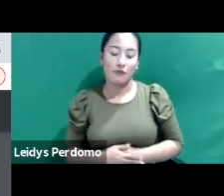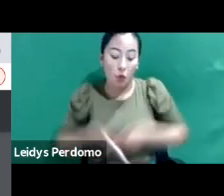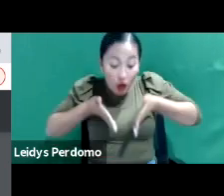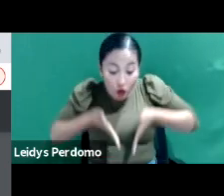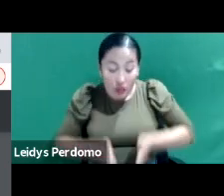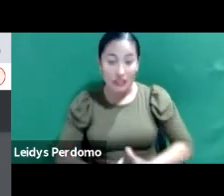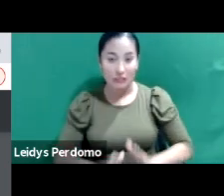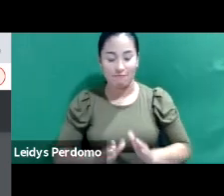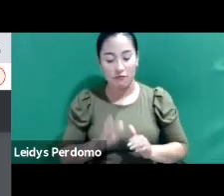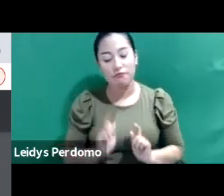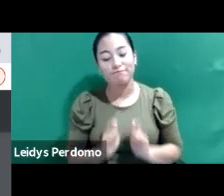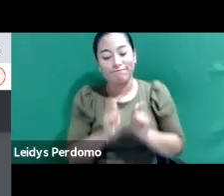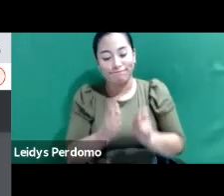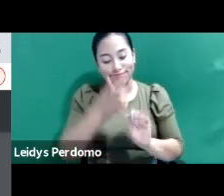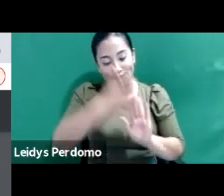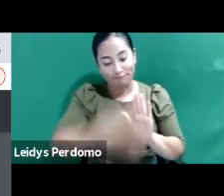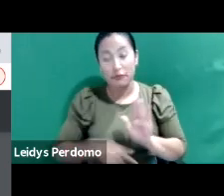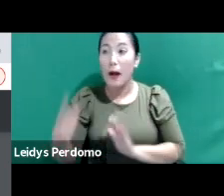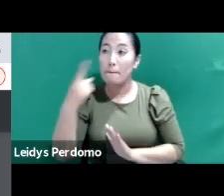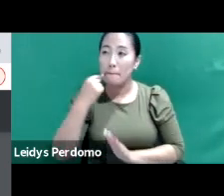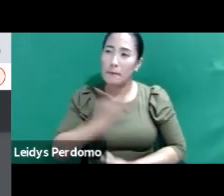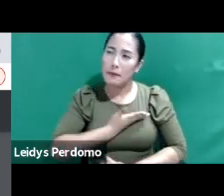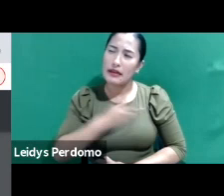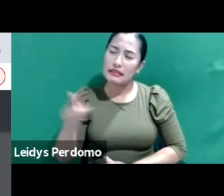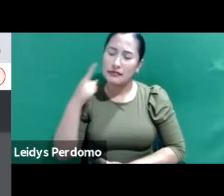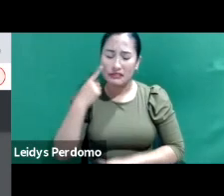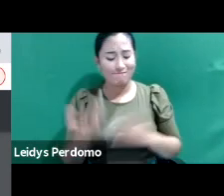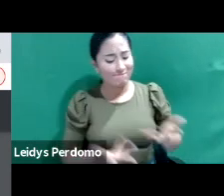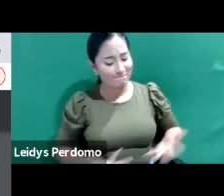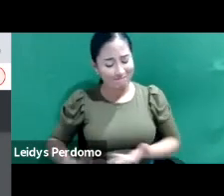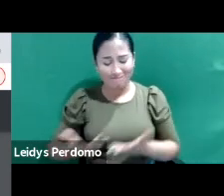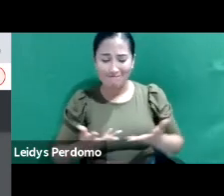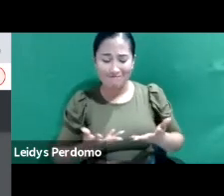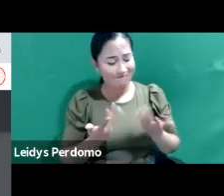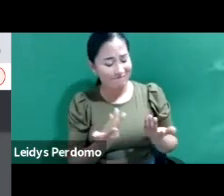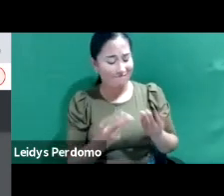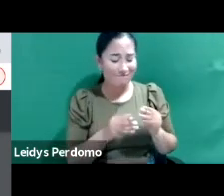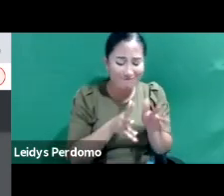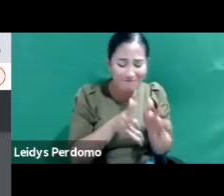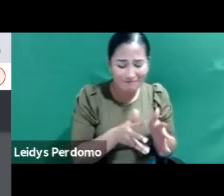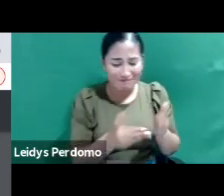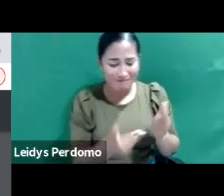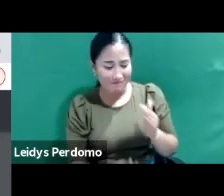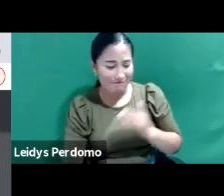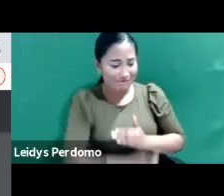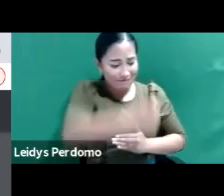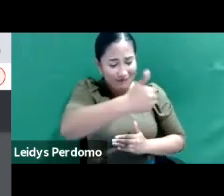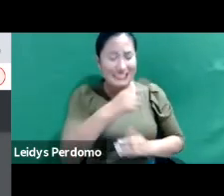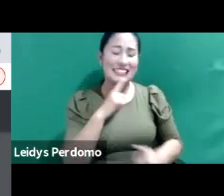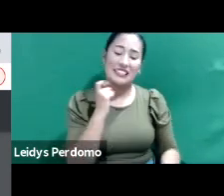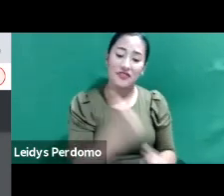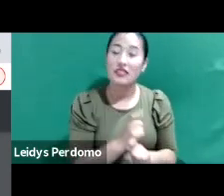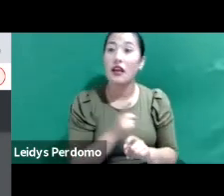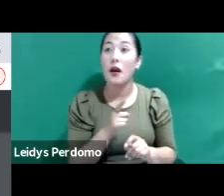que tiene, a los padres siempre se les ha dificultado la crianza del niño, por lo que ha pasado por varios profesionales que